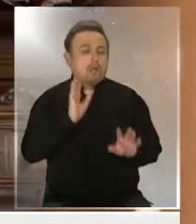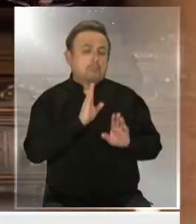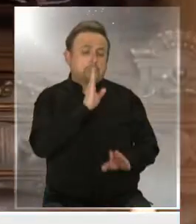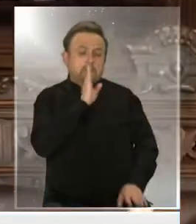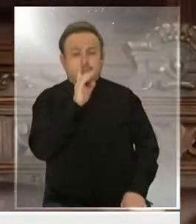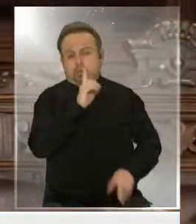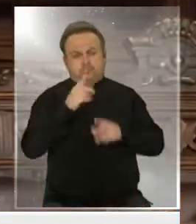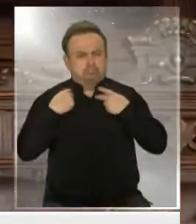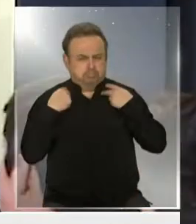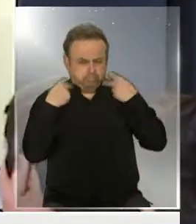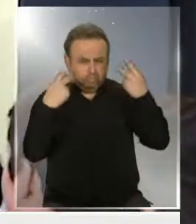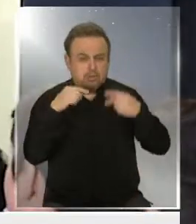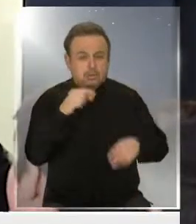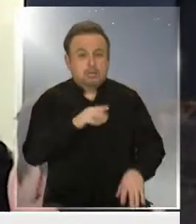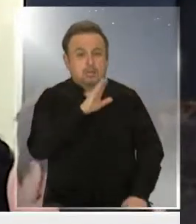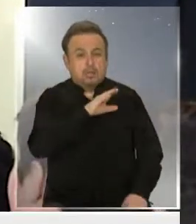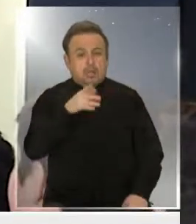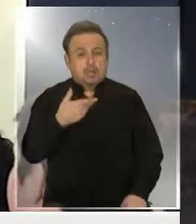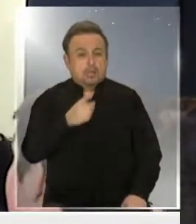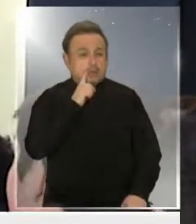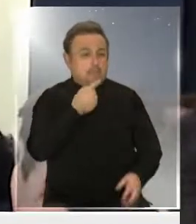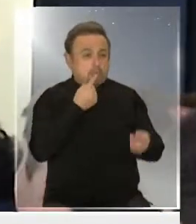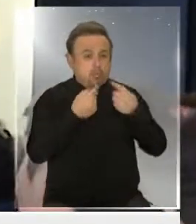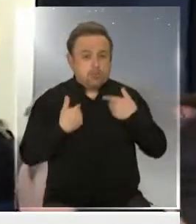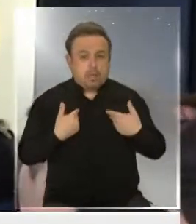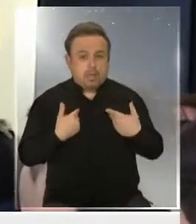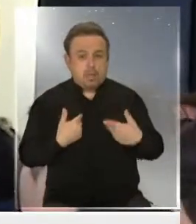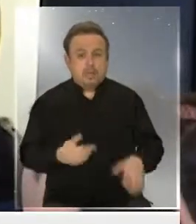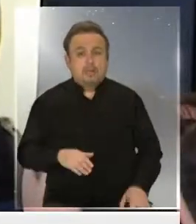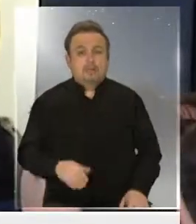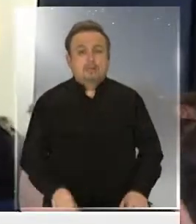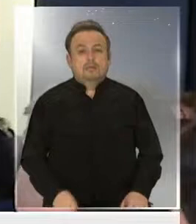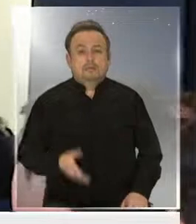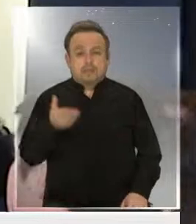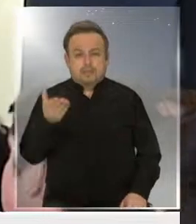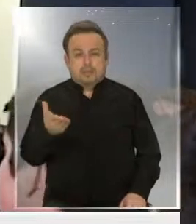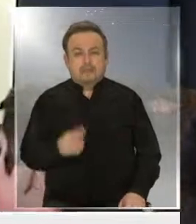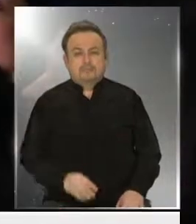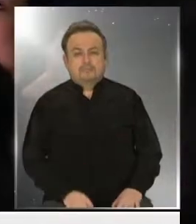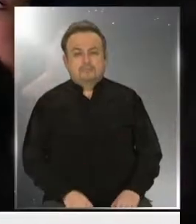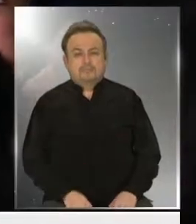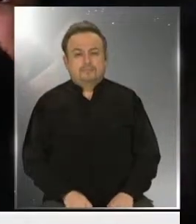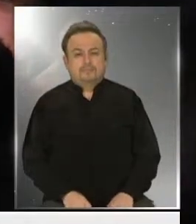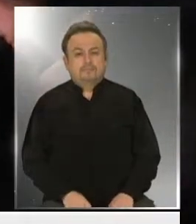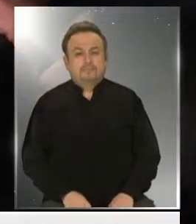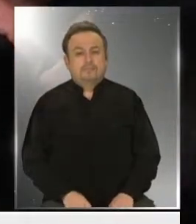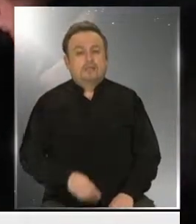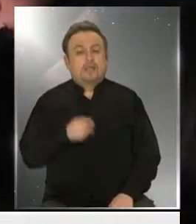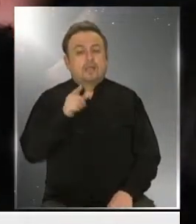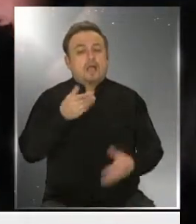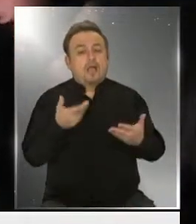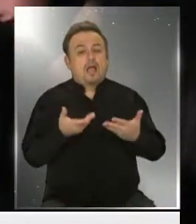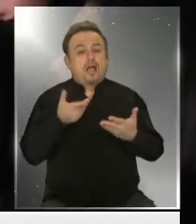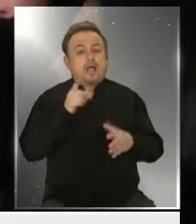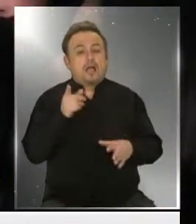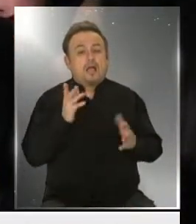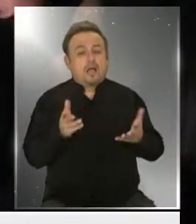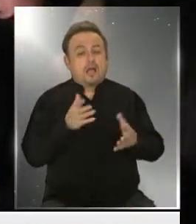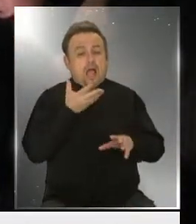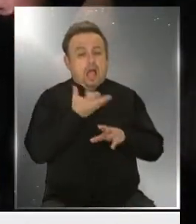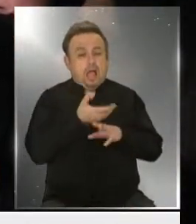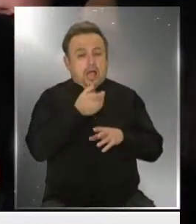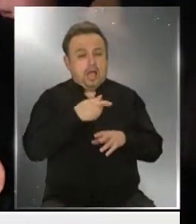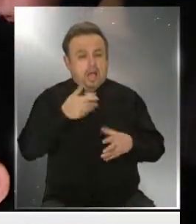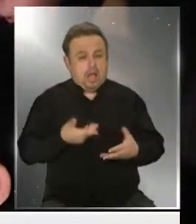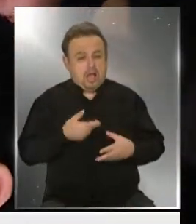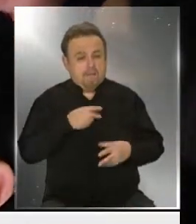manos. Chicos y chicas, ¿tienen alguna pregunta? Adelante, señorita. ¿Usted sabe si en la actualidad aún existen miembros de la familia